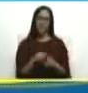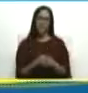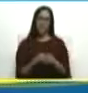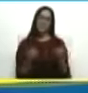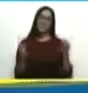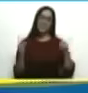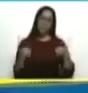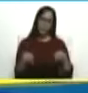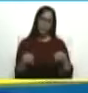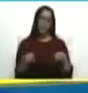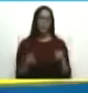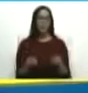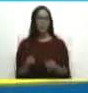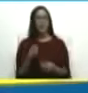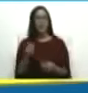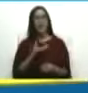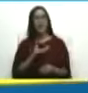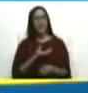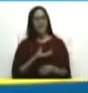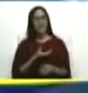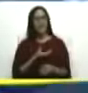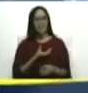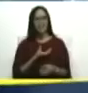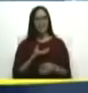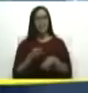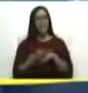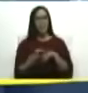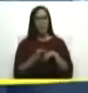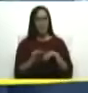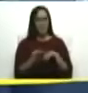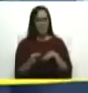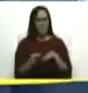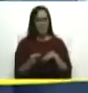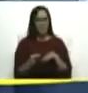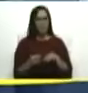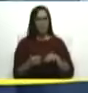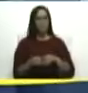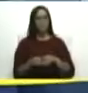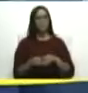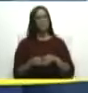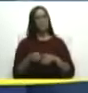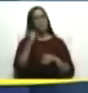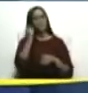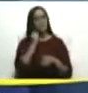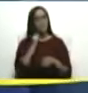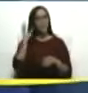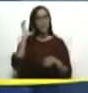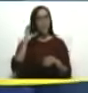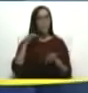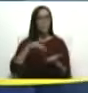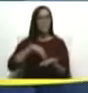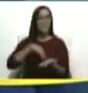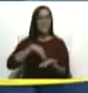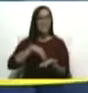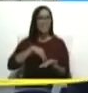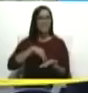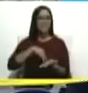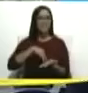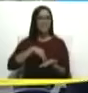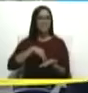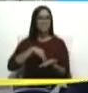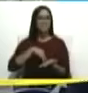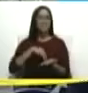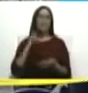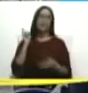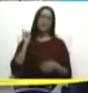hoy es parte como alcalde del municipio Sucre, del estado Miranda.